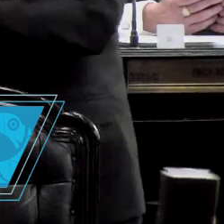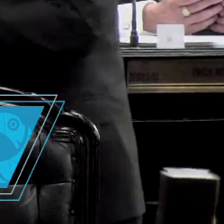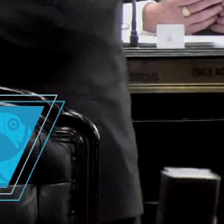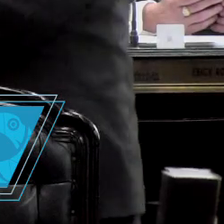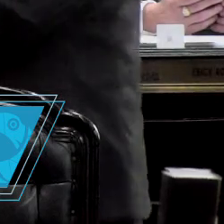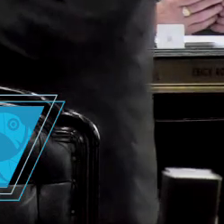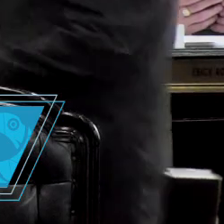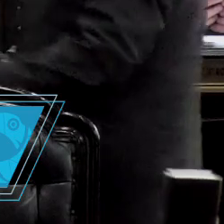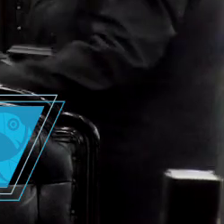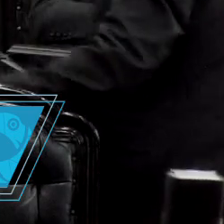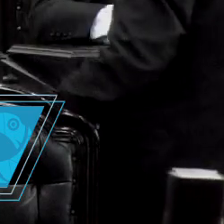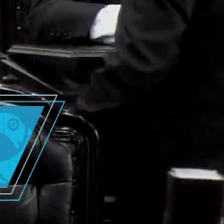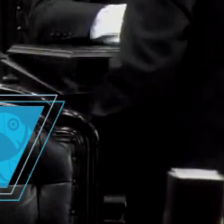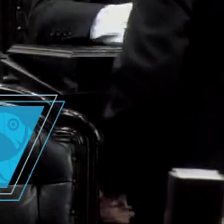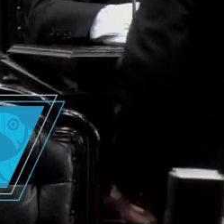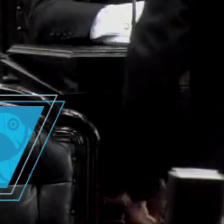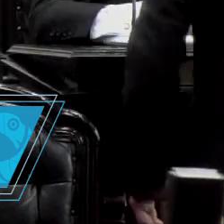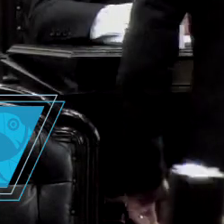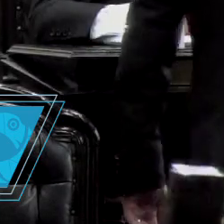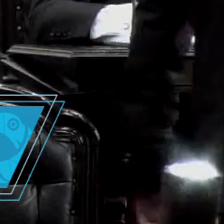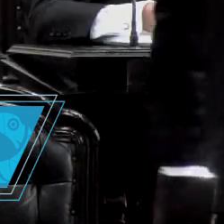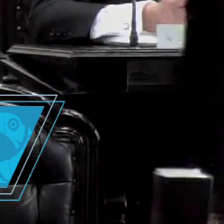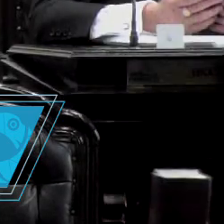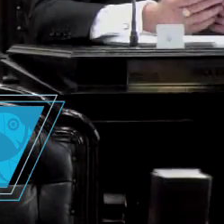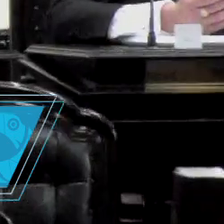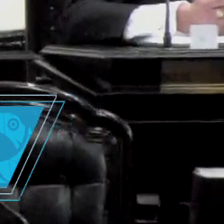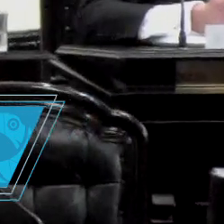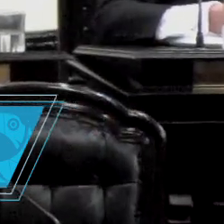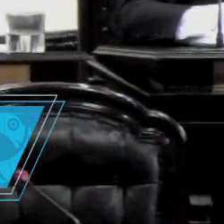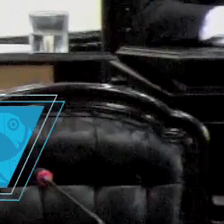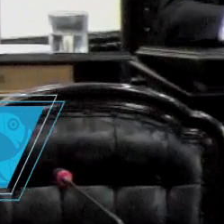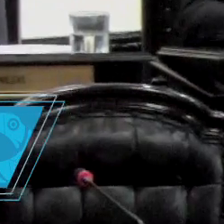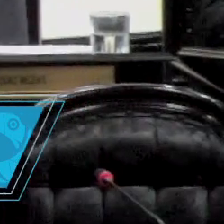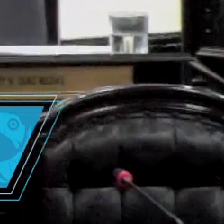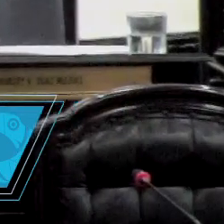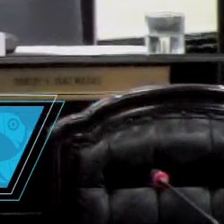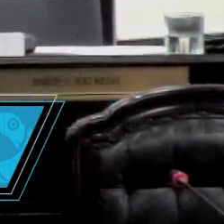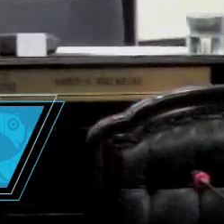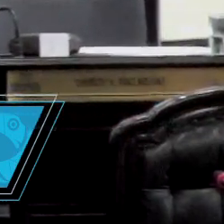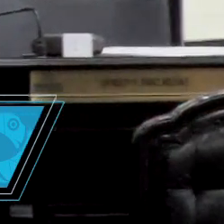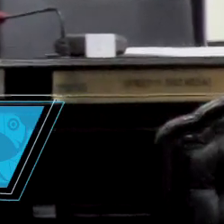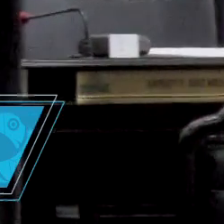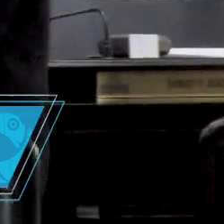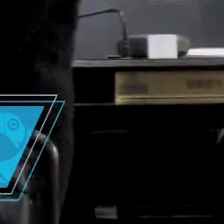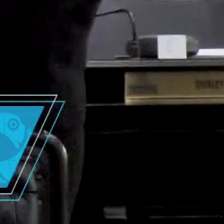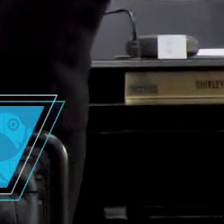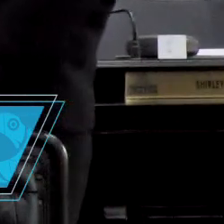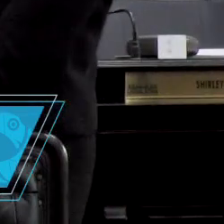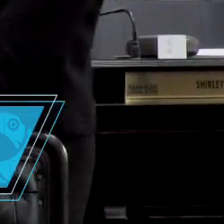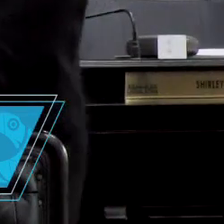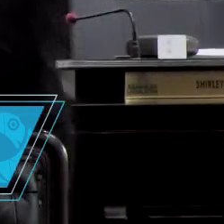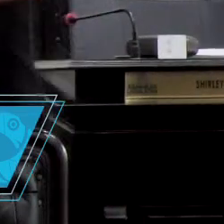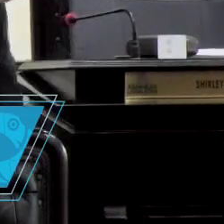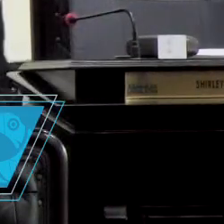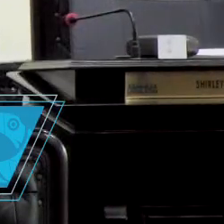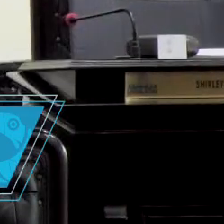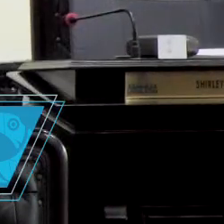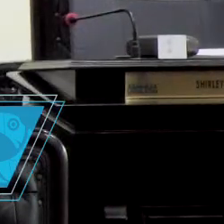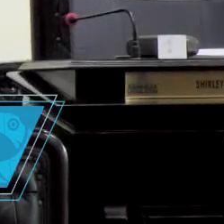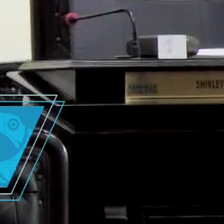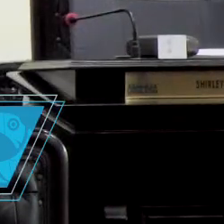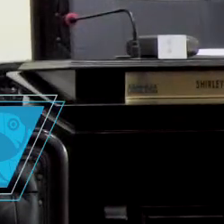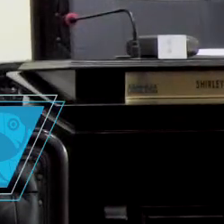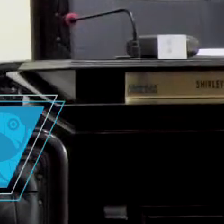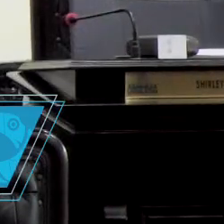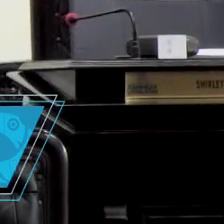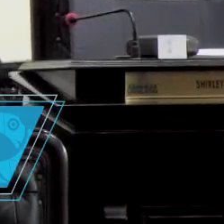pueda ejercer el cargo por algún momento el señor presidente. Y por otro lado, si fuera cierto y se llegara a realizar lo que se hemos